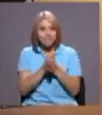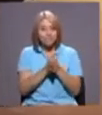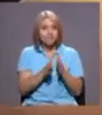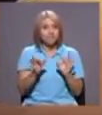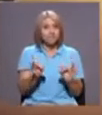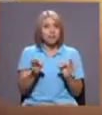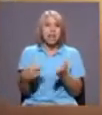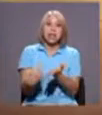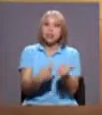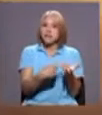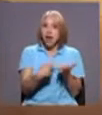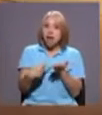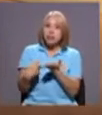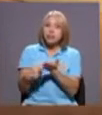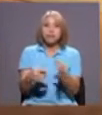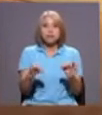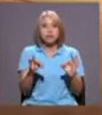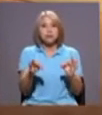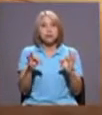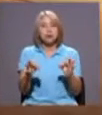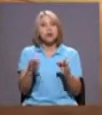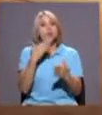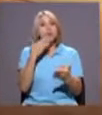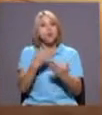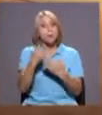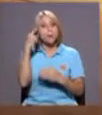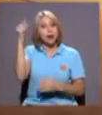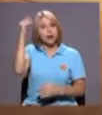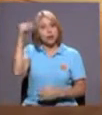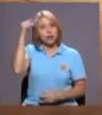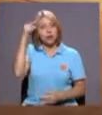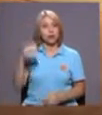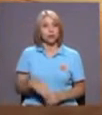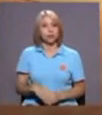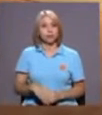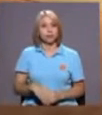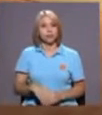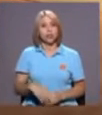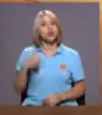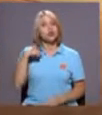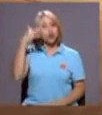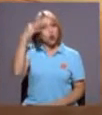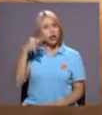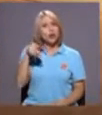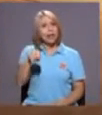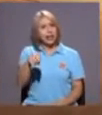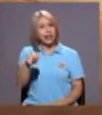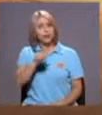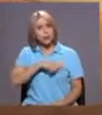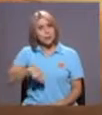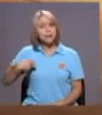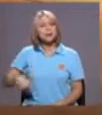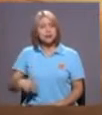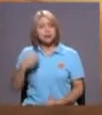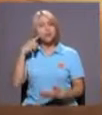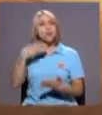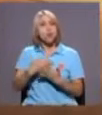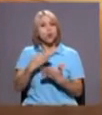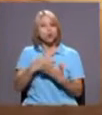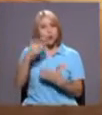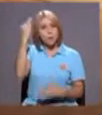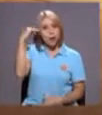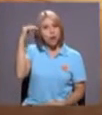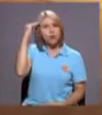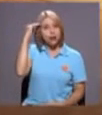el debate, enriquece el gobierno, y yo creo que en eso demostró una madurez y una visión de país y de Estado